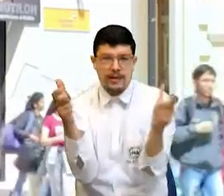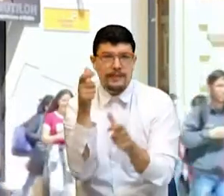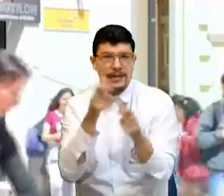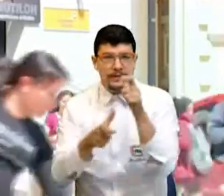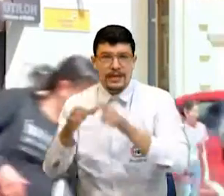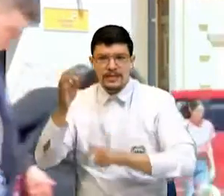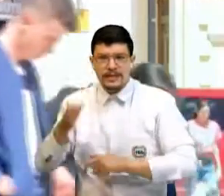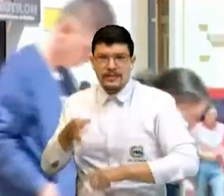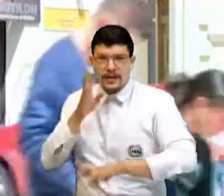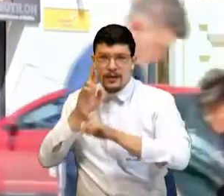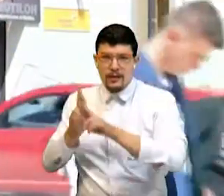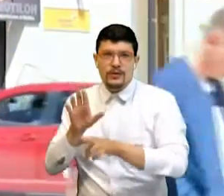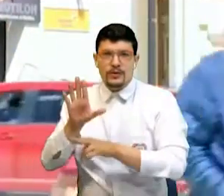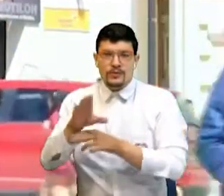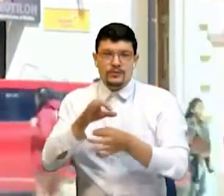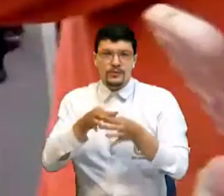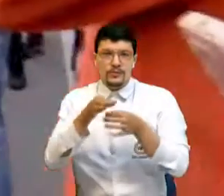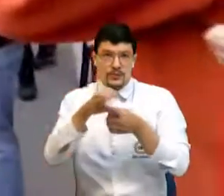destacado Pamplona.